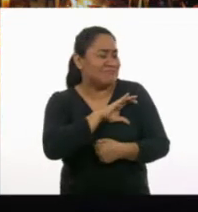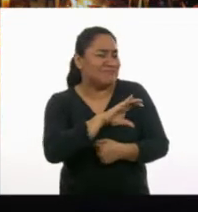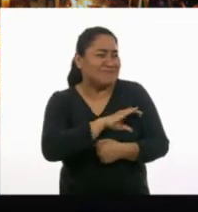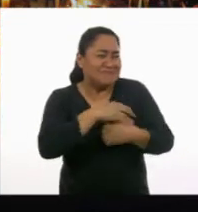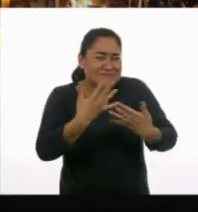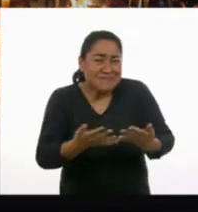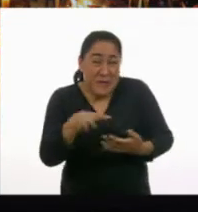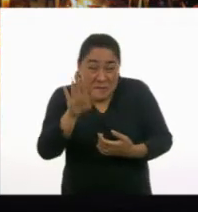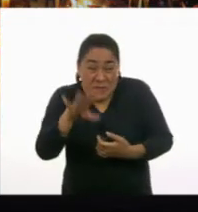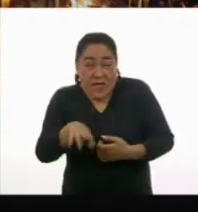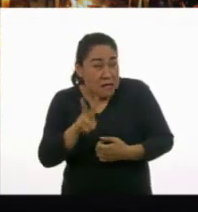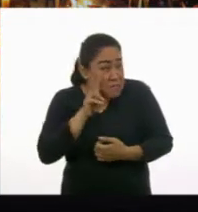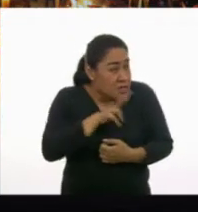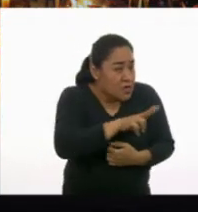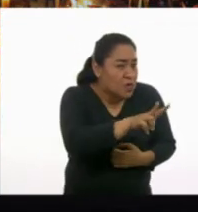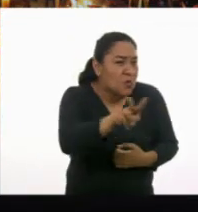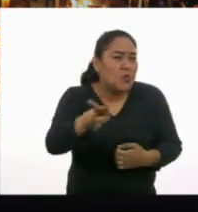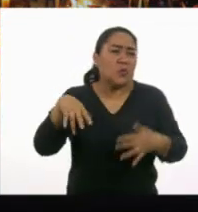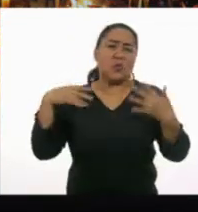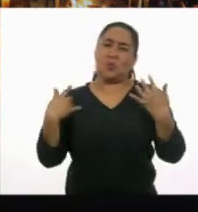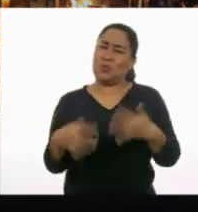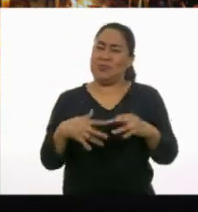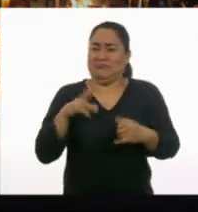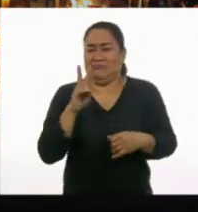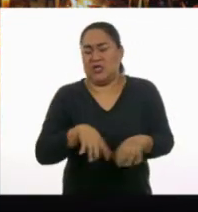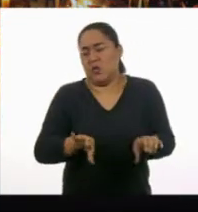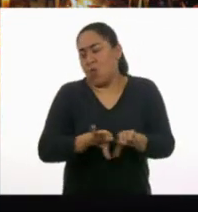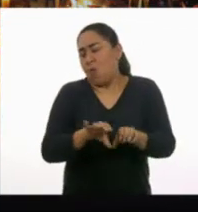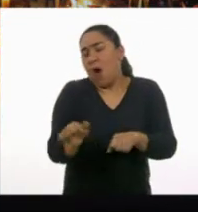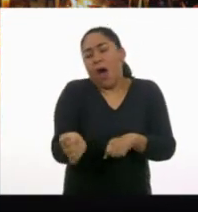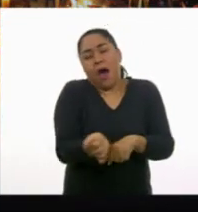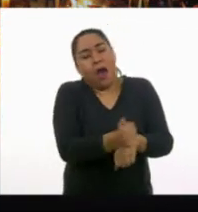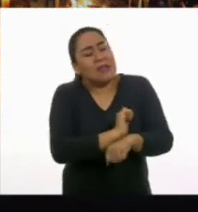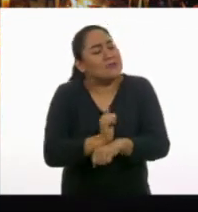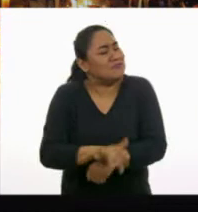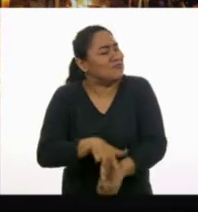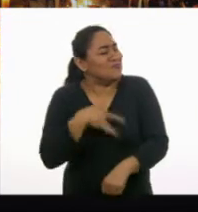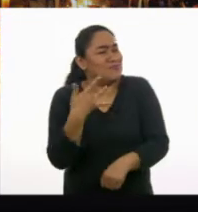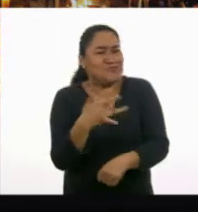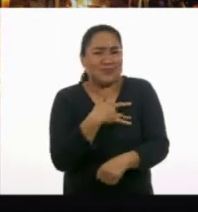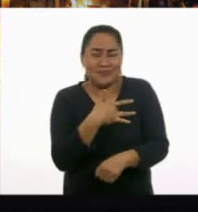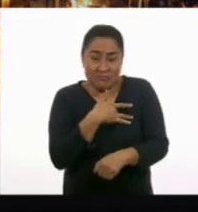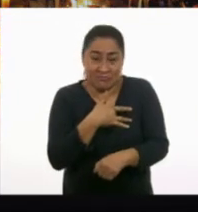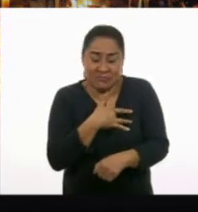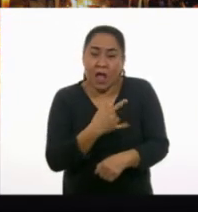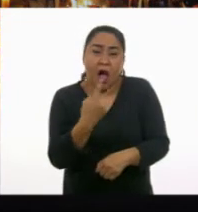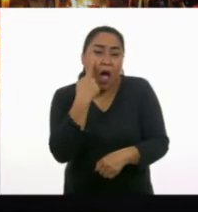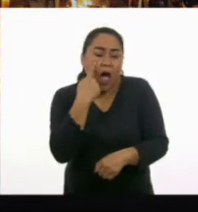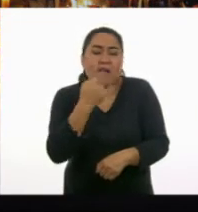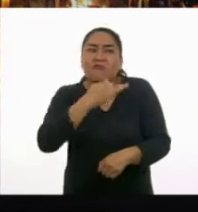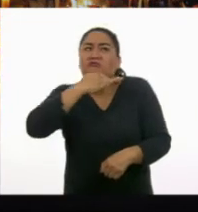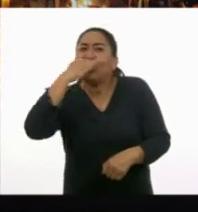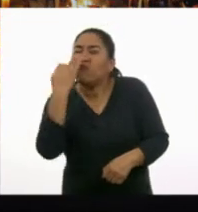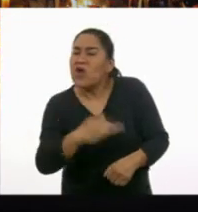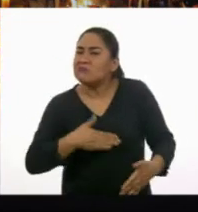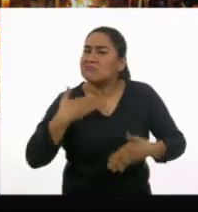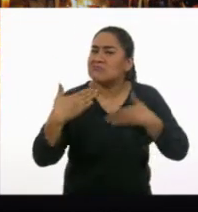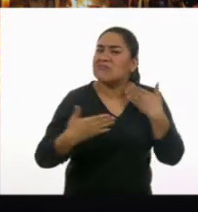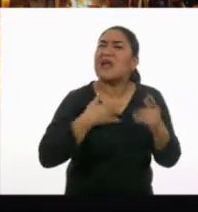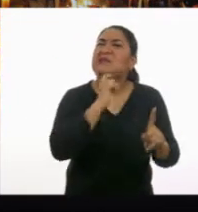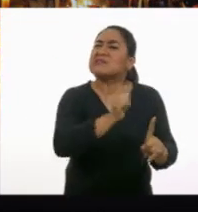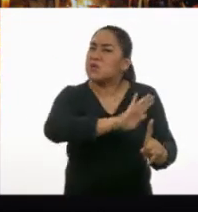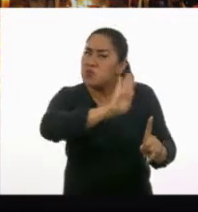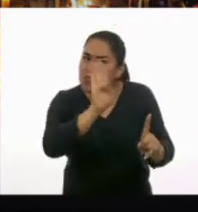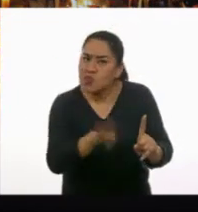más, dime si no somos unos artistas esplendorosos que sabemos festejar a la muerte y a tantas